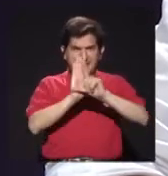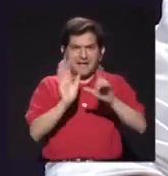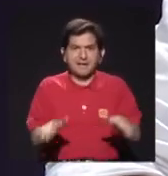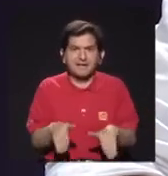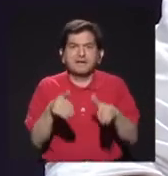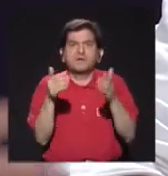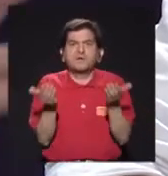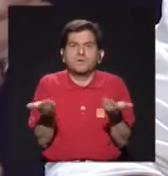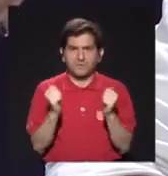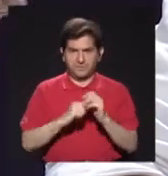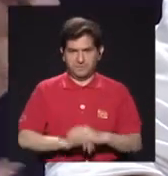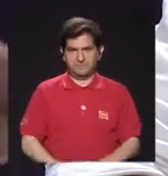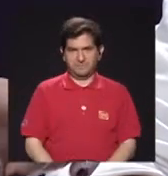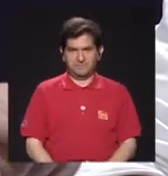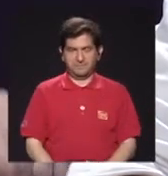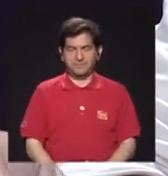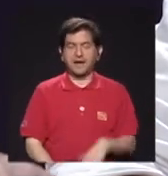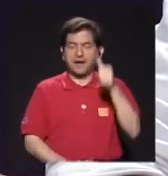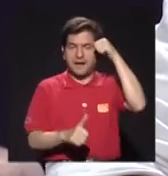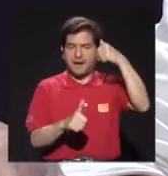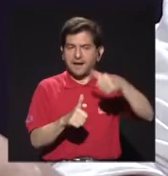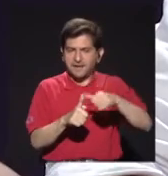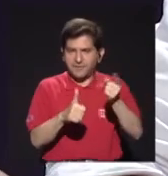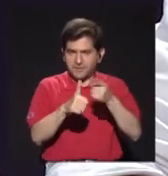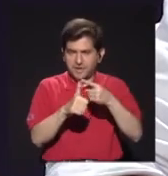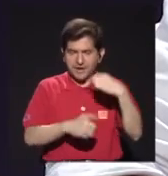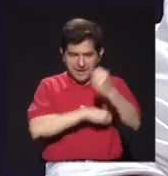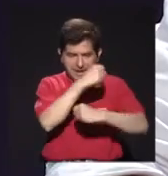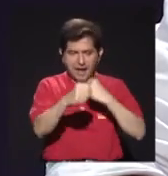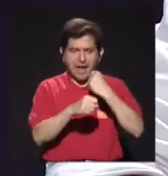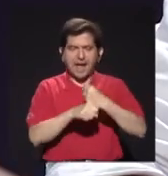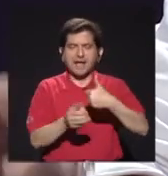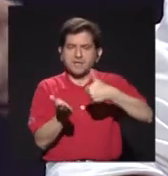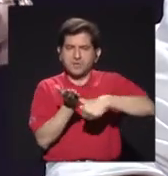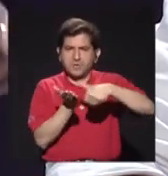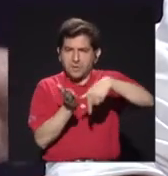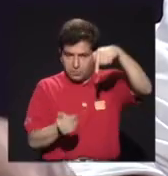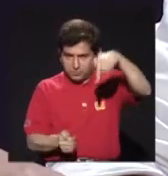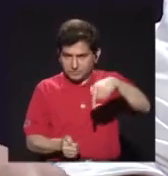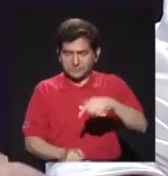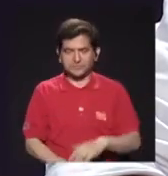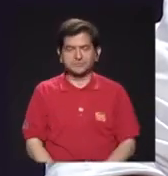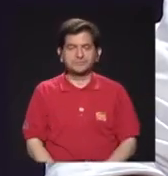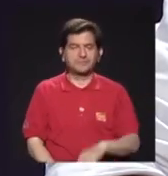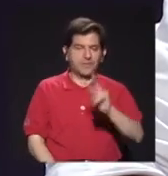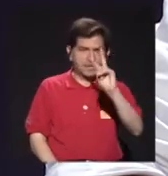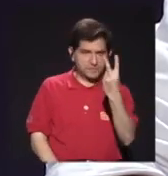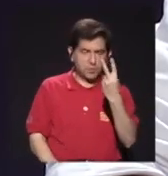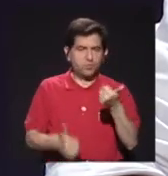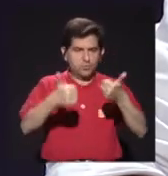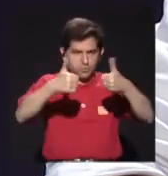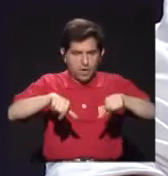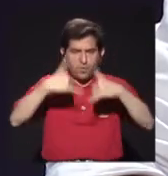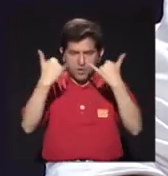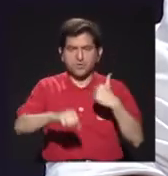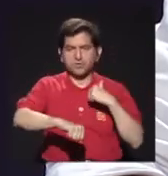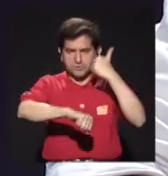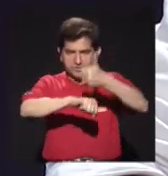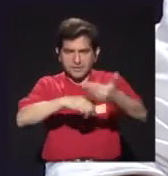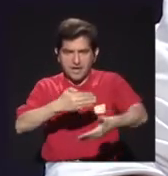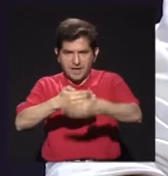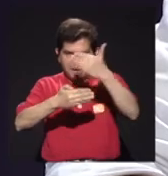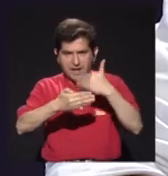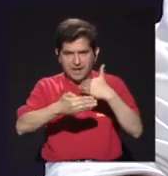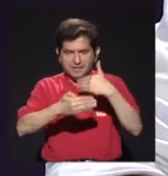legislativa bueno habría que tener en cuenta primero estamos en el año electoral bueno el segundo habían acuerdos ya preestablecidos